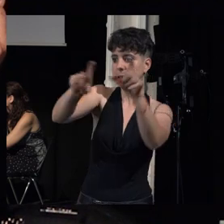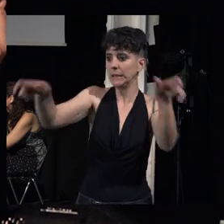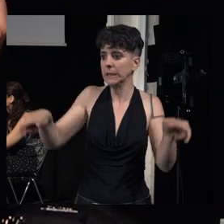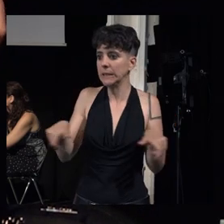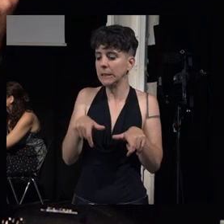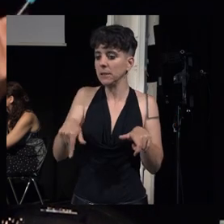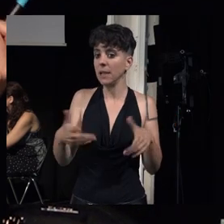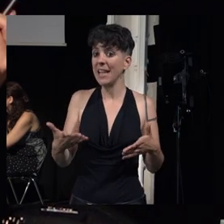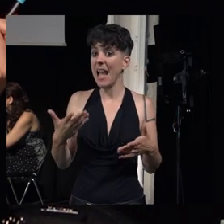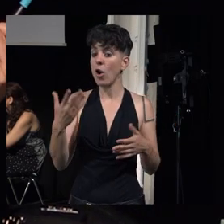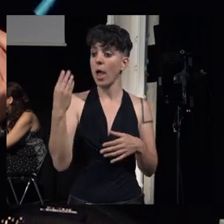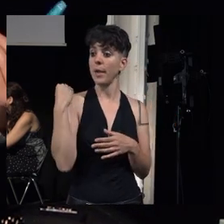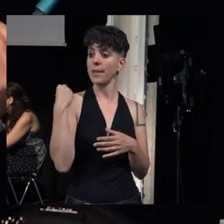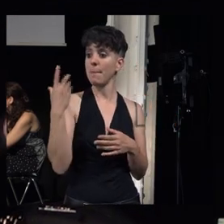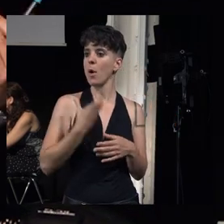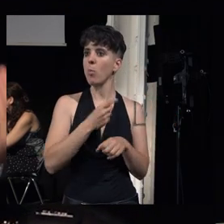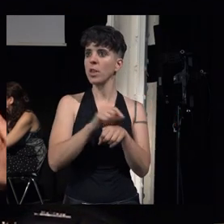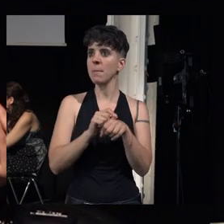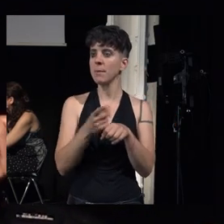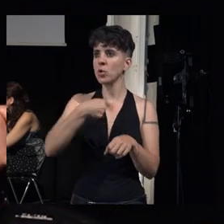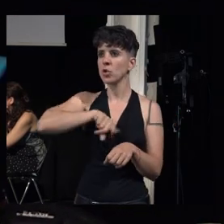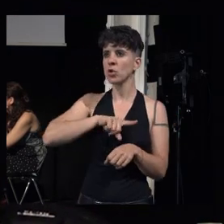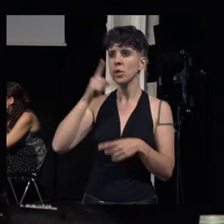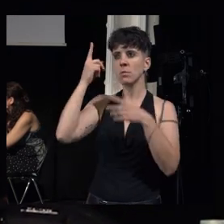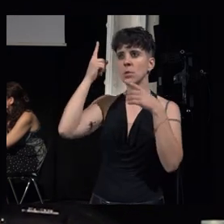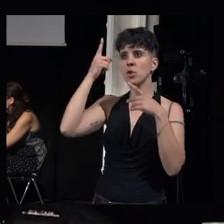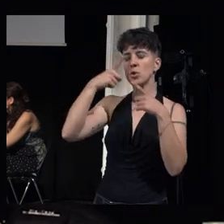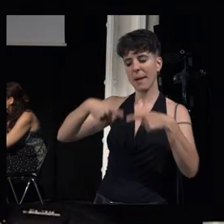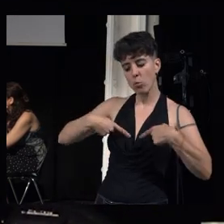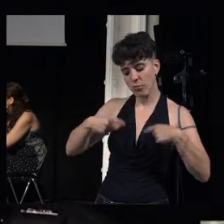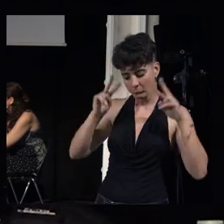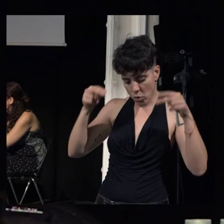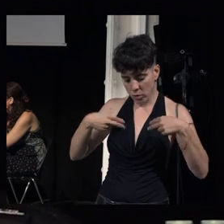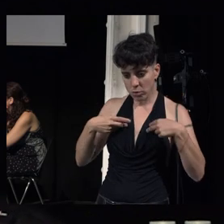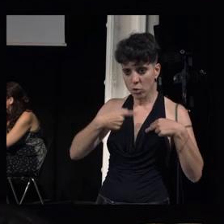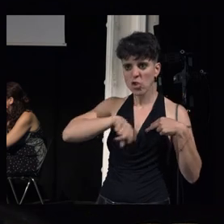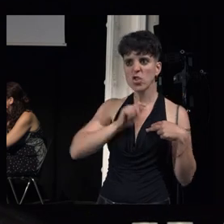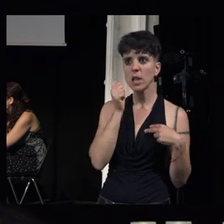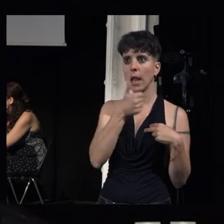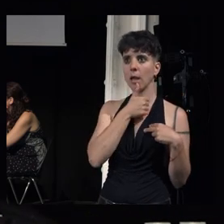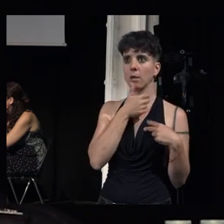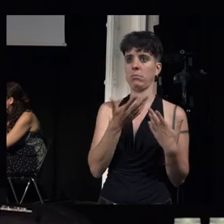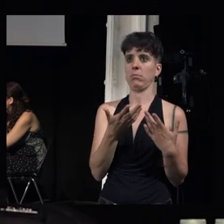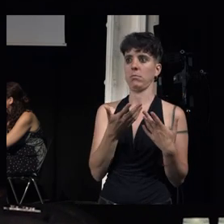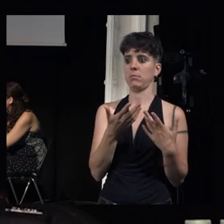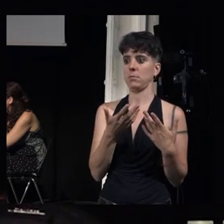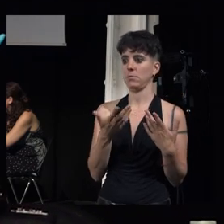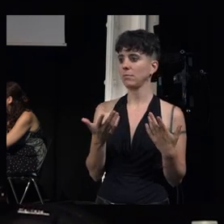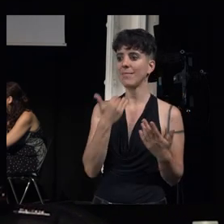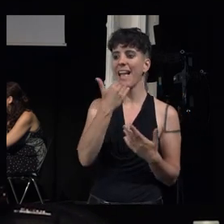Y ahora nos llaman desde el municipalismo y nos empezamos a preguntar quiénes somos, ¿no? Es decir, hay